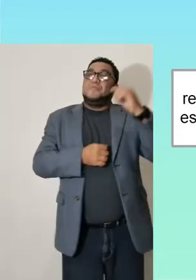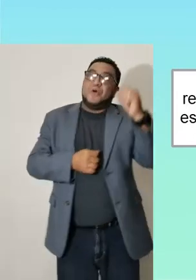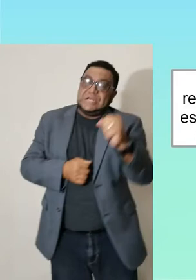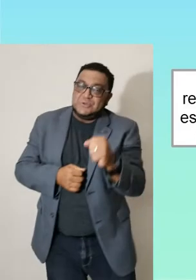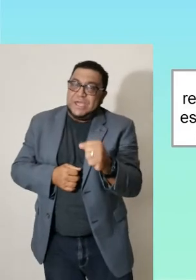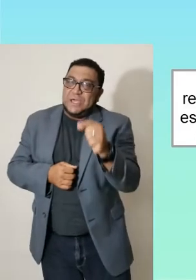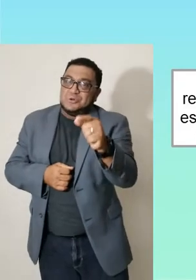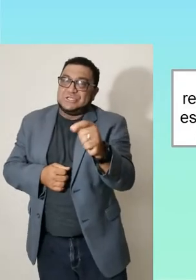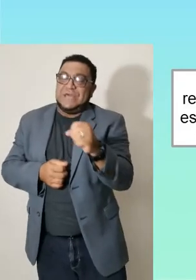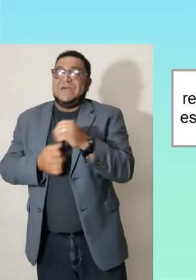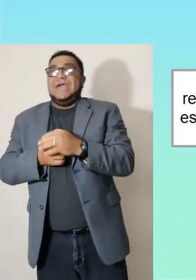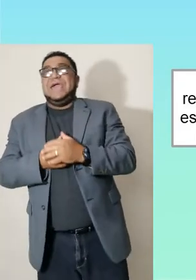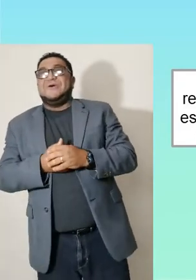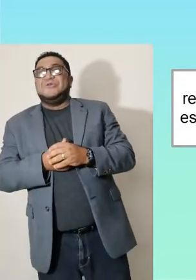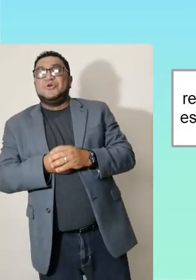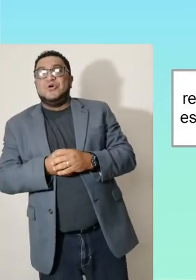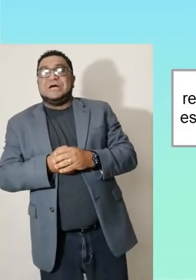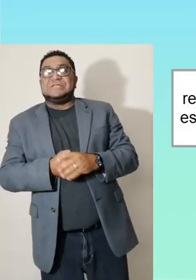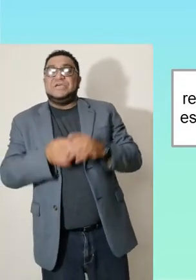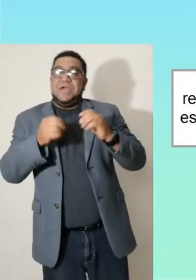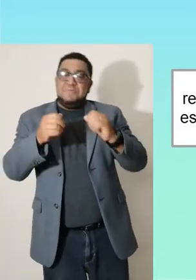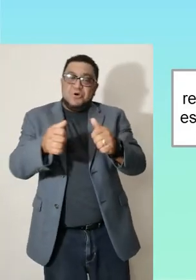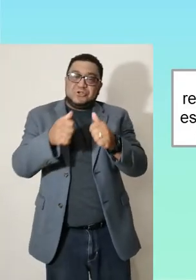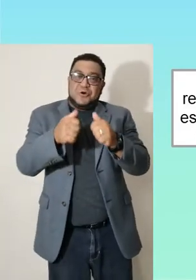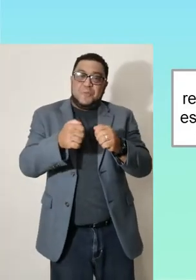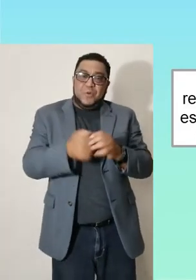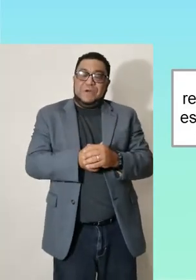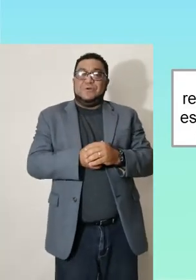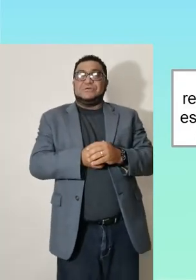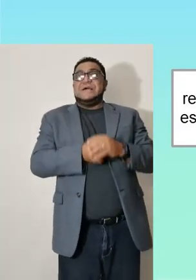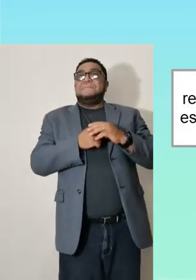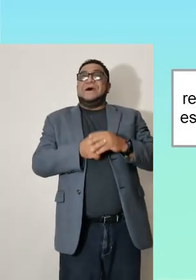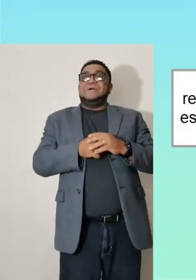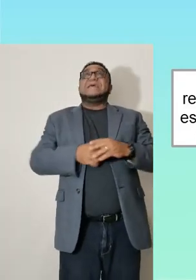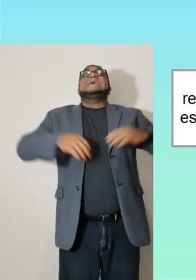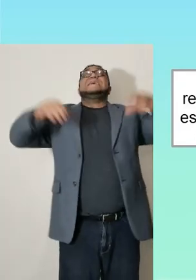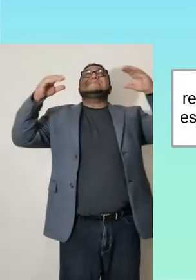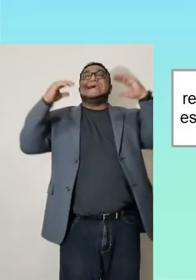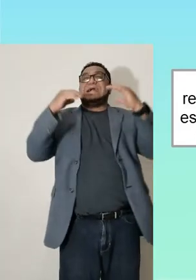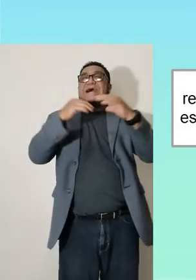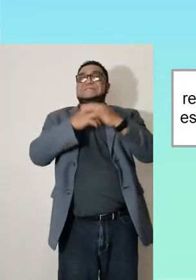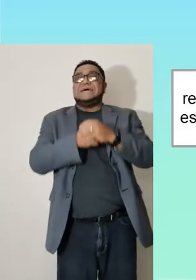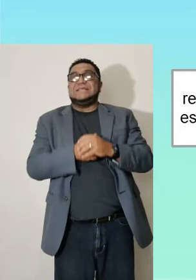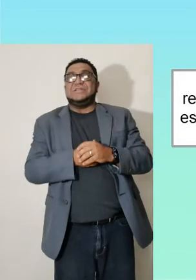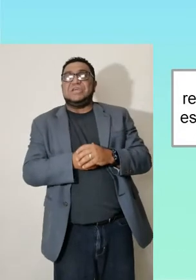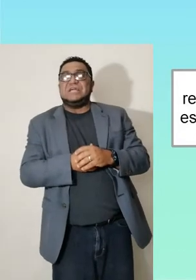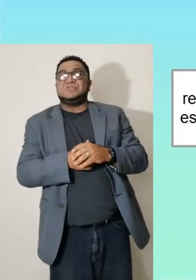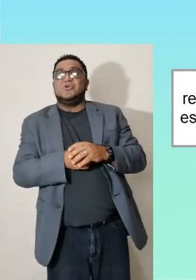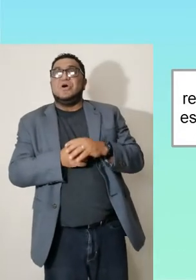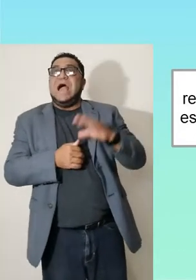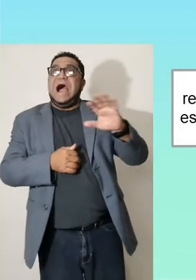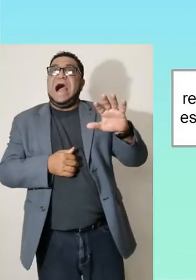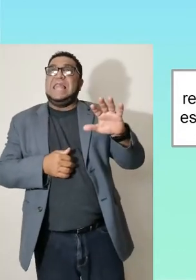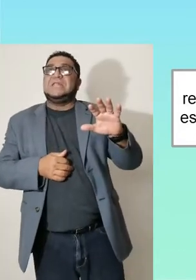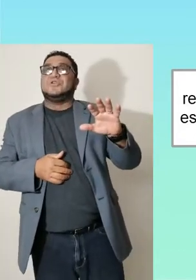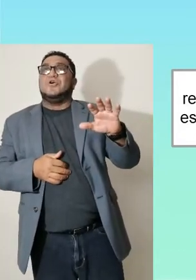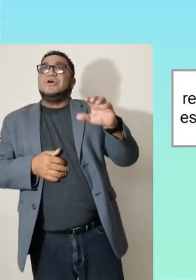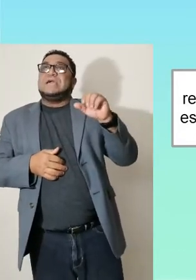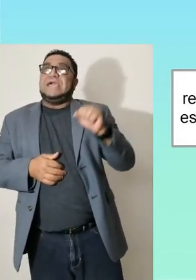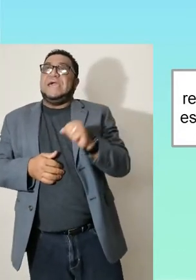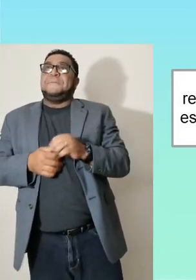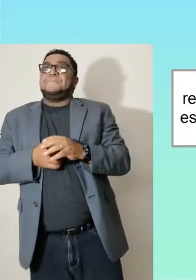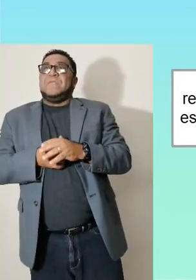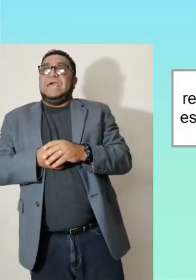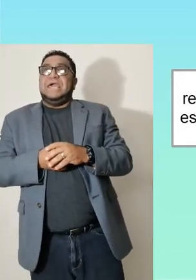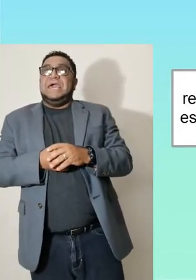alto por eso es que usted hemos duras y en muchos pueblos esas casas de techo alto